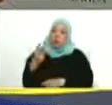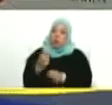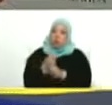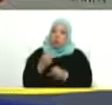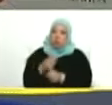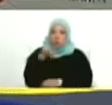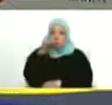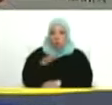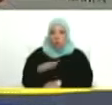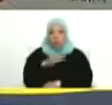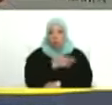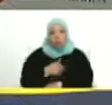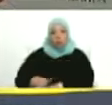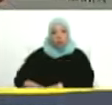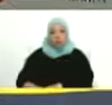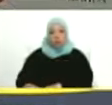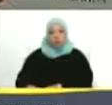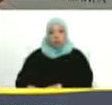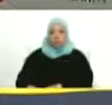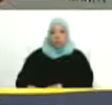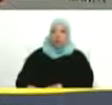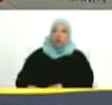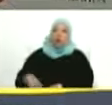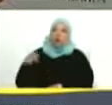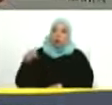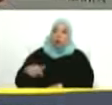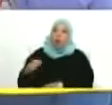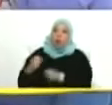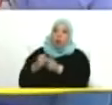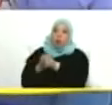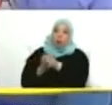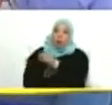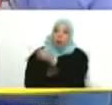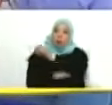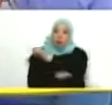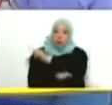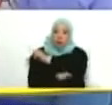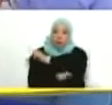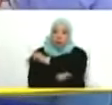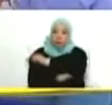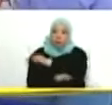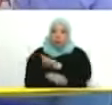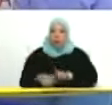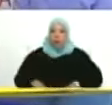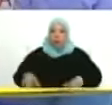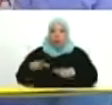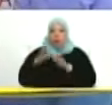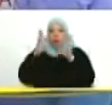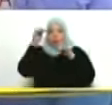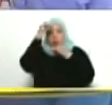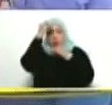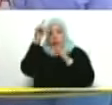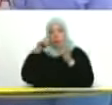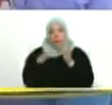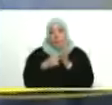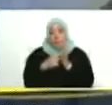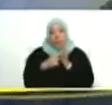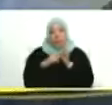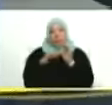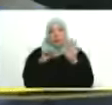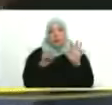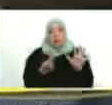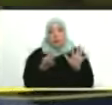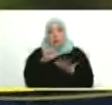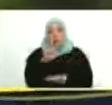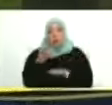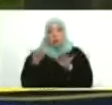Popular, presidente. Con esta base de misiones, señor presidente, nosotros vamos a atender a 1.646 familias, lo